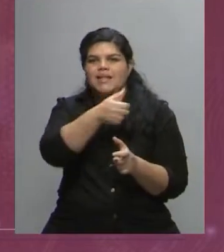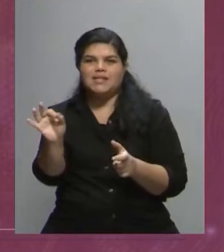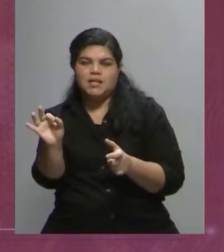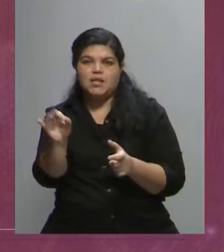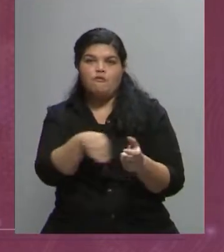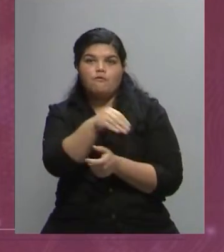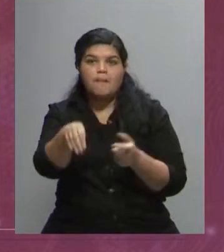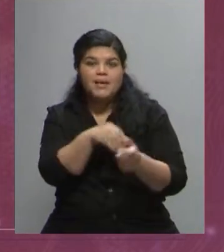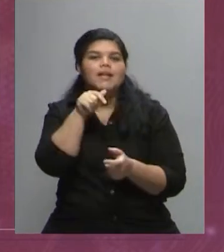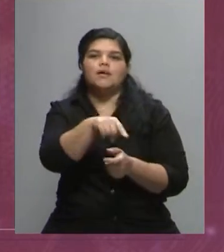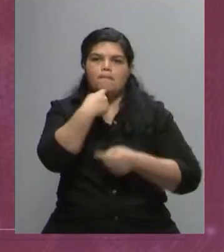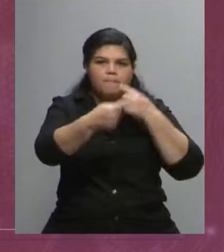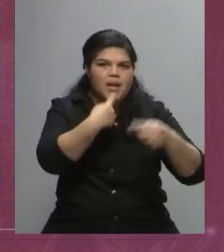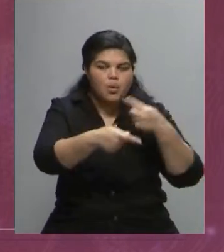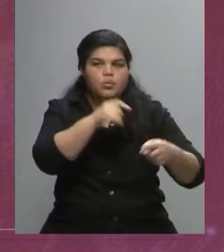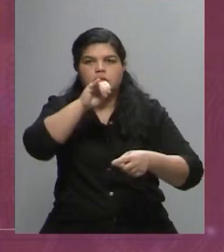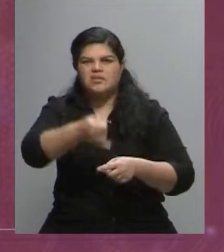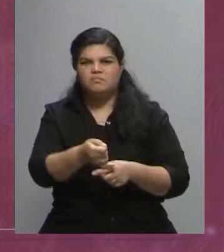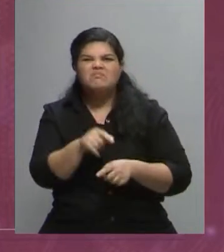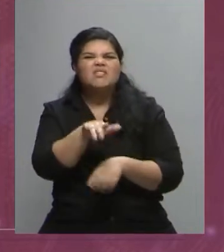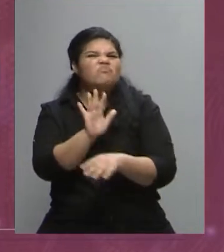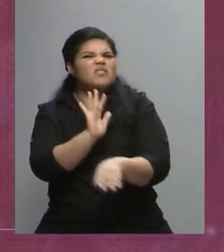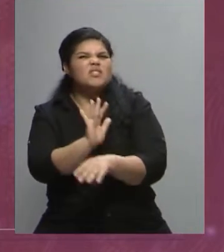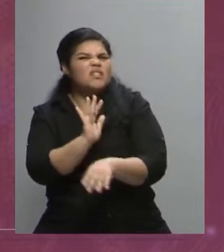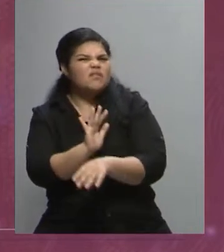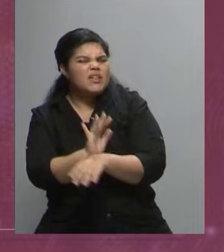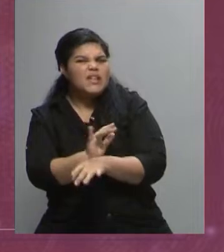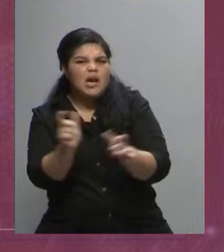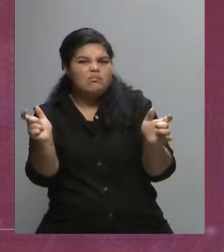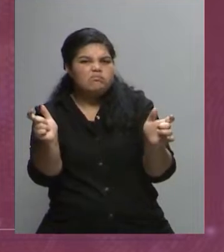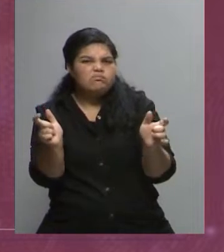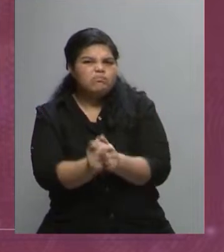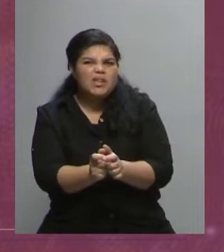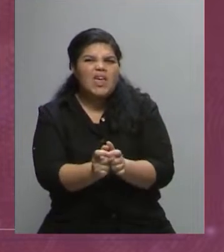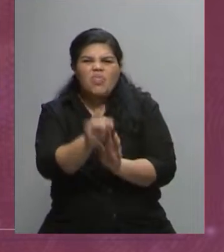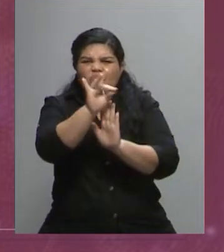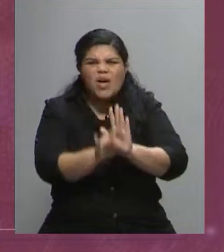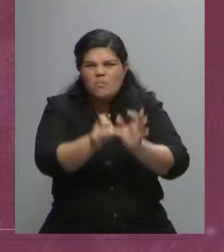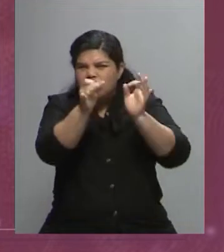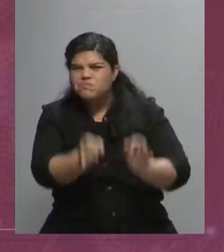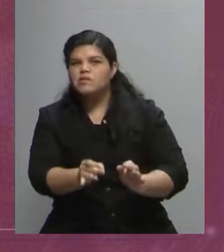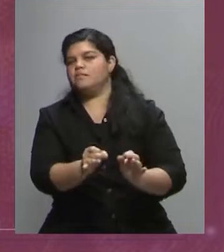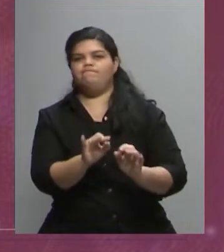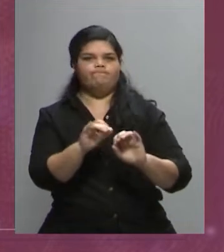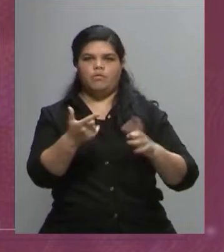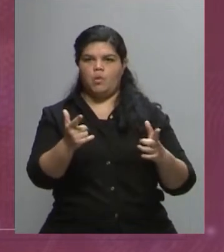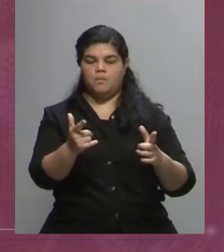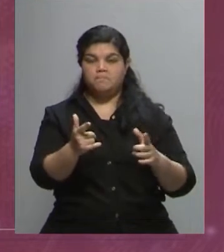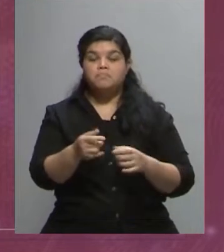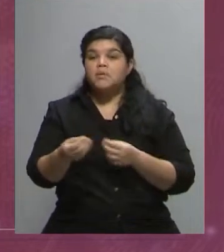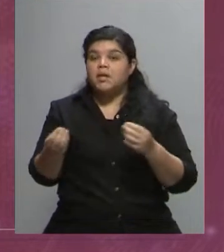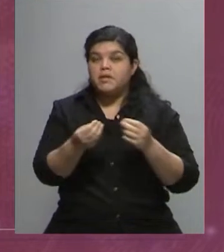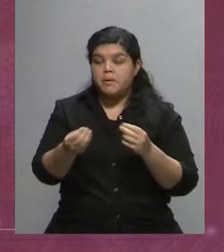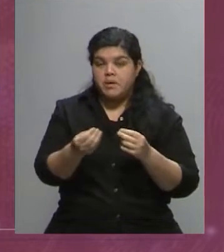vacuna se basa en unas pocas decenas de datos. O sea que en términos de cantidad suena mucho menos. Pero lo importante es remarcar que el mundo de la